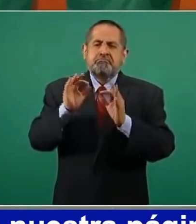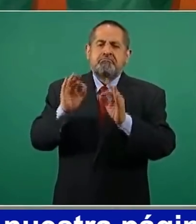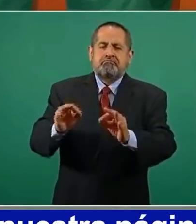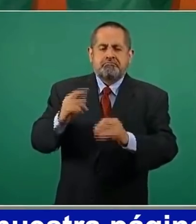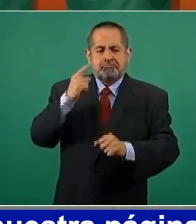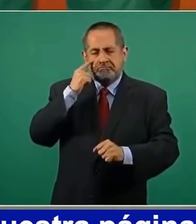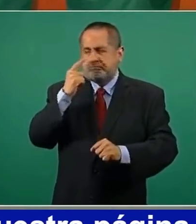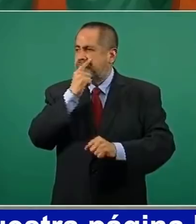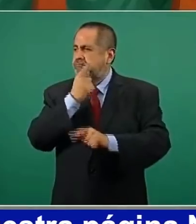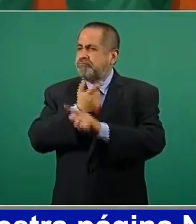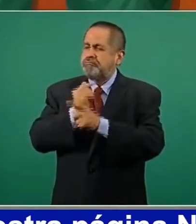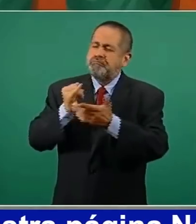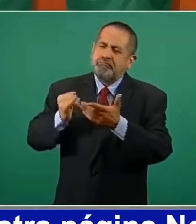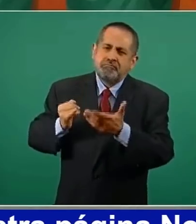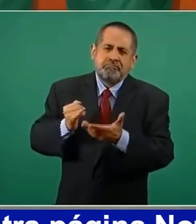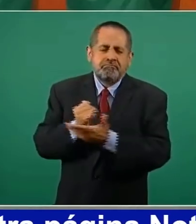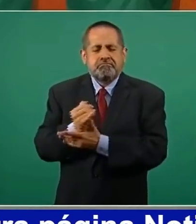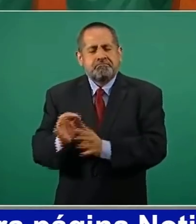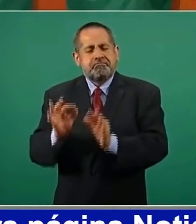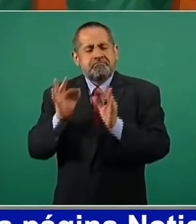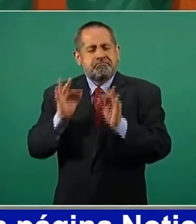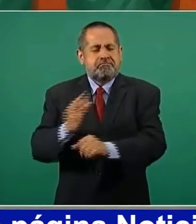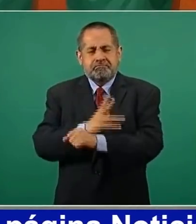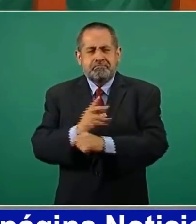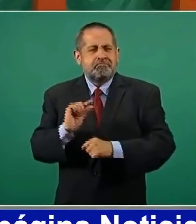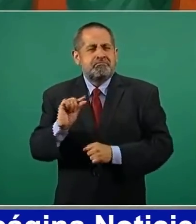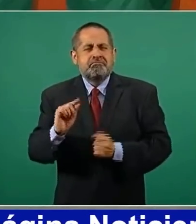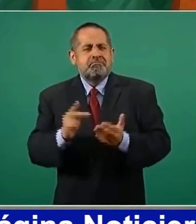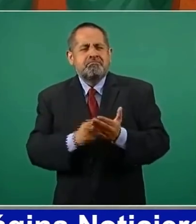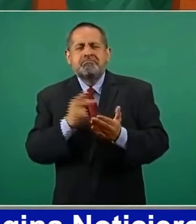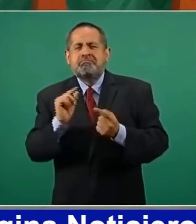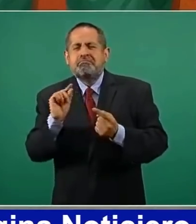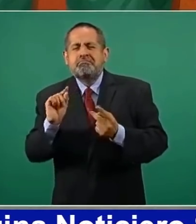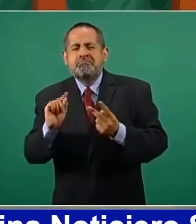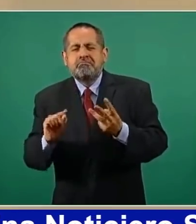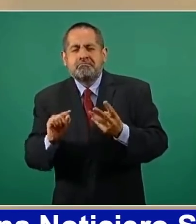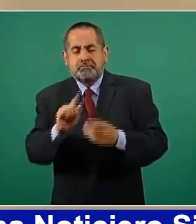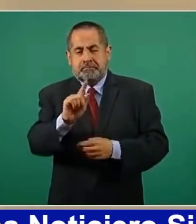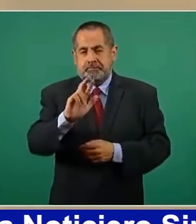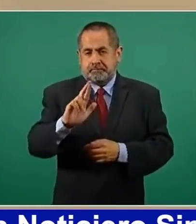la democracia. Y recuerdo tres.